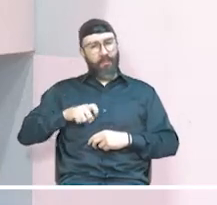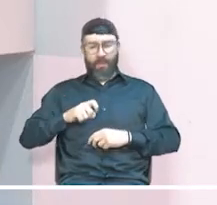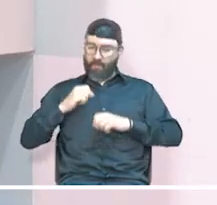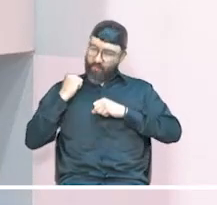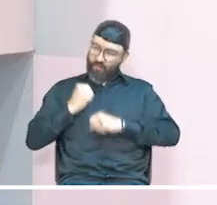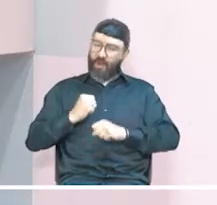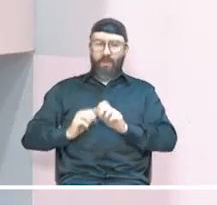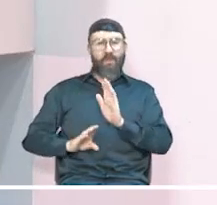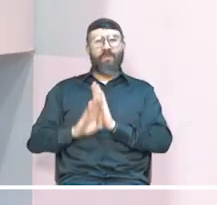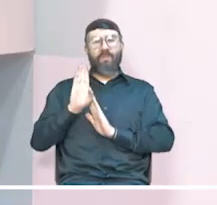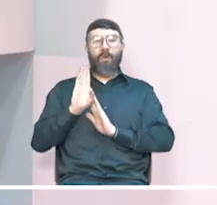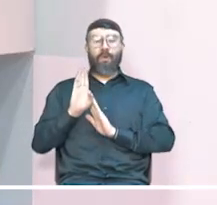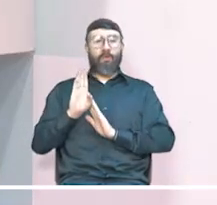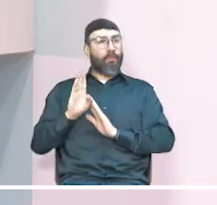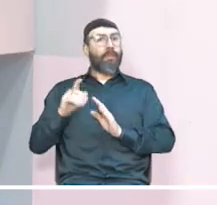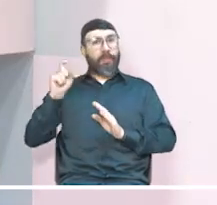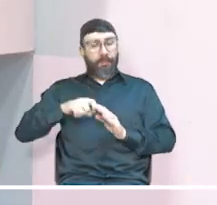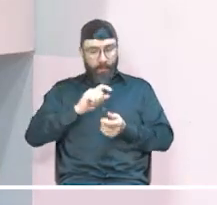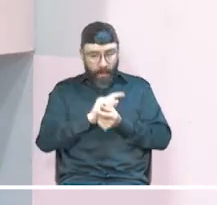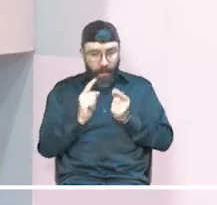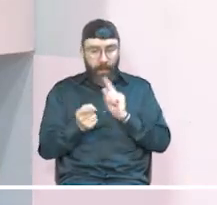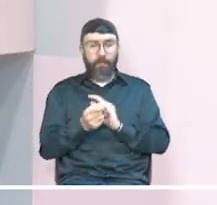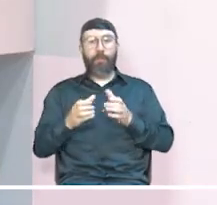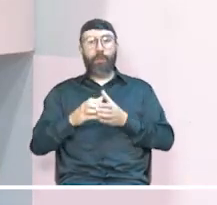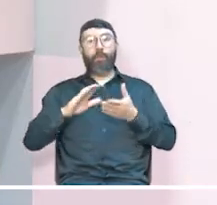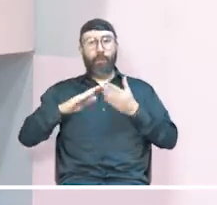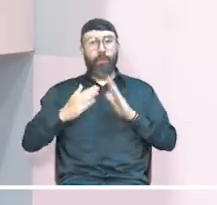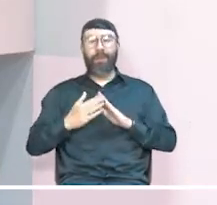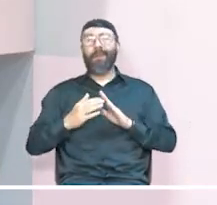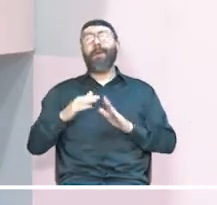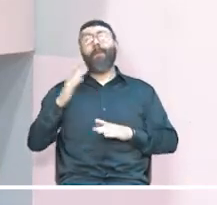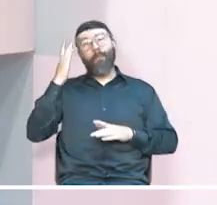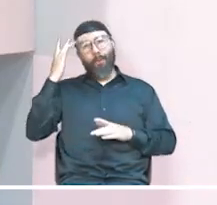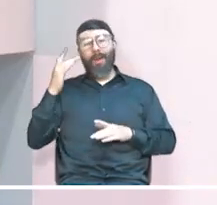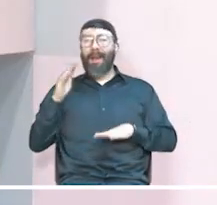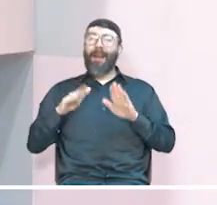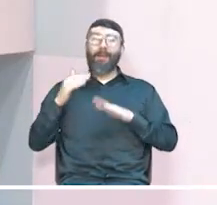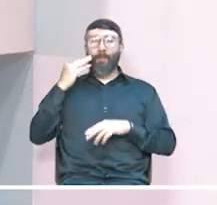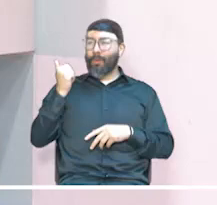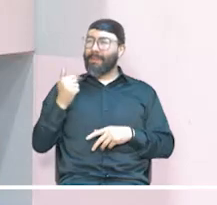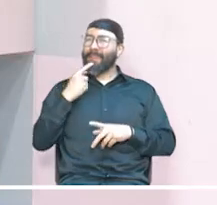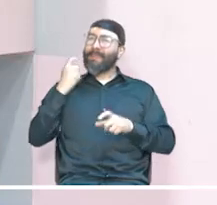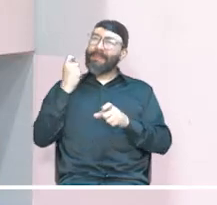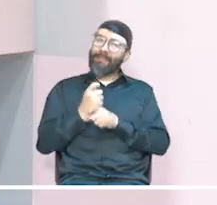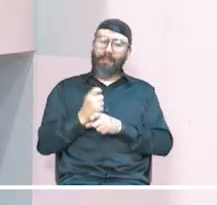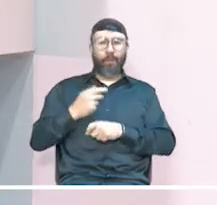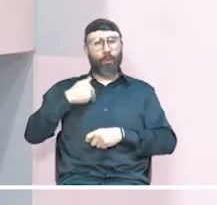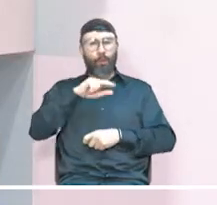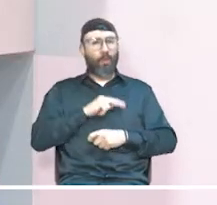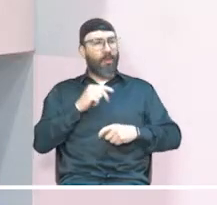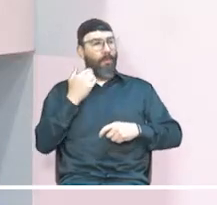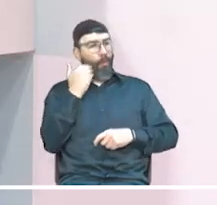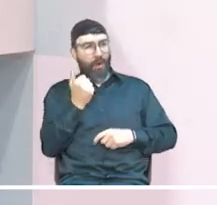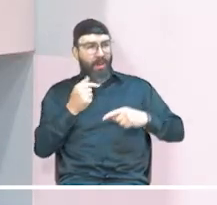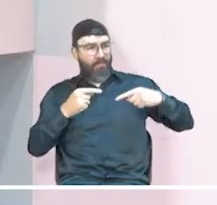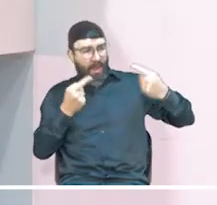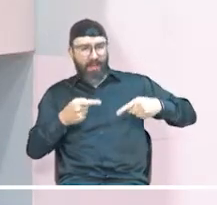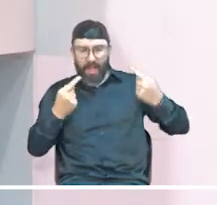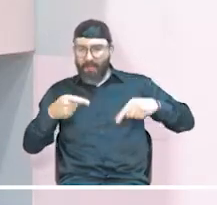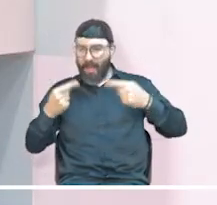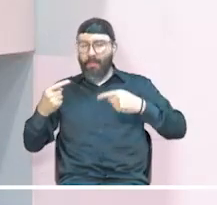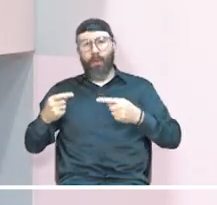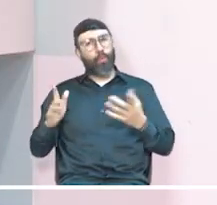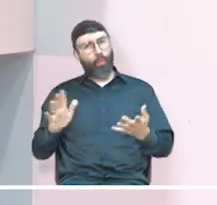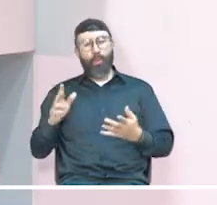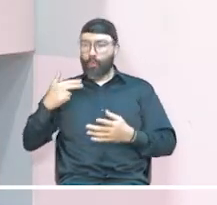de volver comunidad, porque las mujeres desafortunadamente hemos sido muy duras entre nosotras mismas y entre nosotras realmente podemos